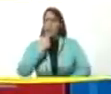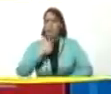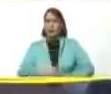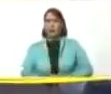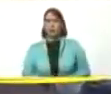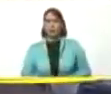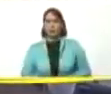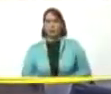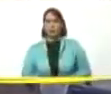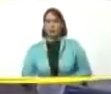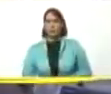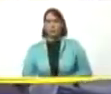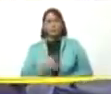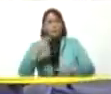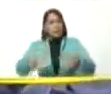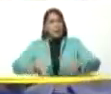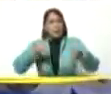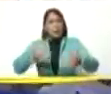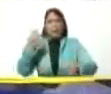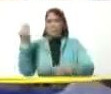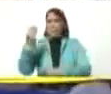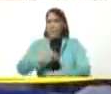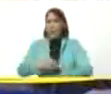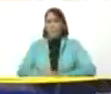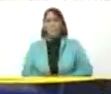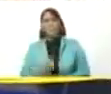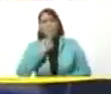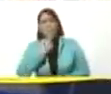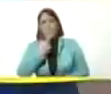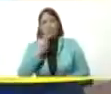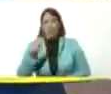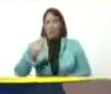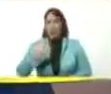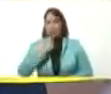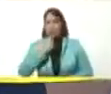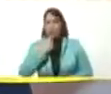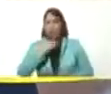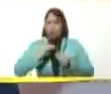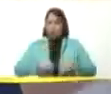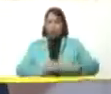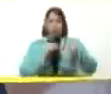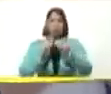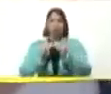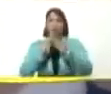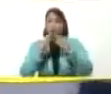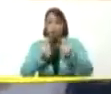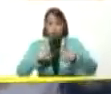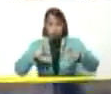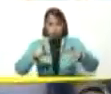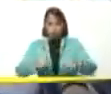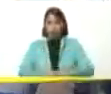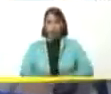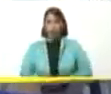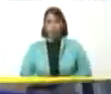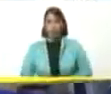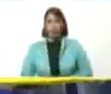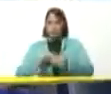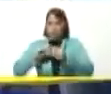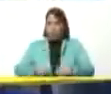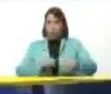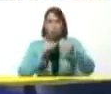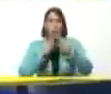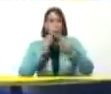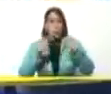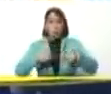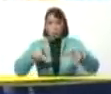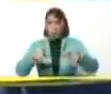hermosa y cada vez debe estar más bella, más hermosa. Recuperado todos los espacios, recuperado